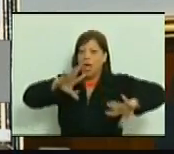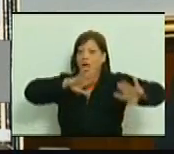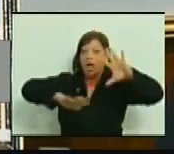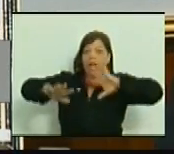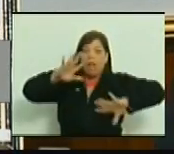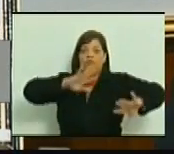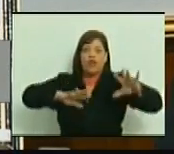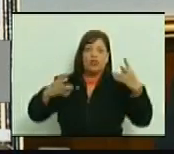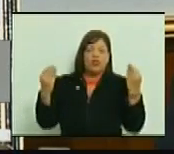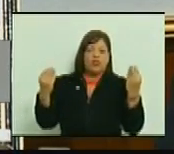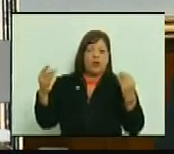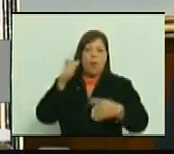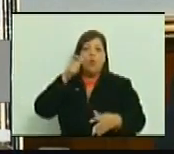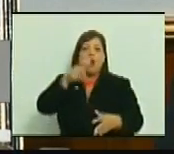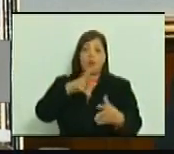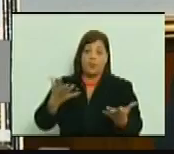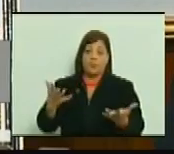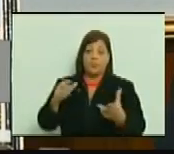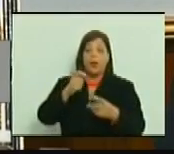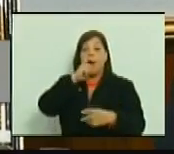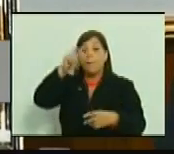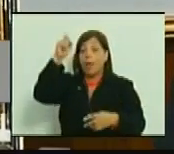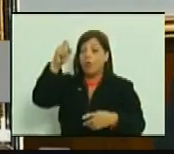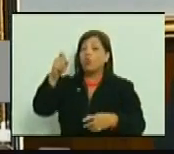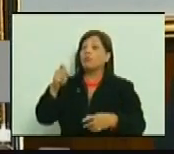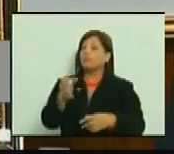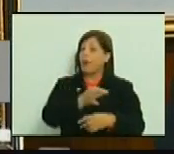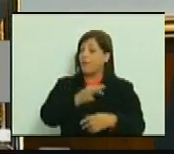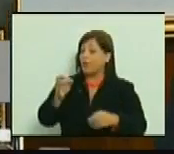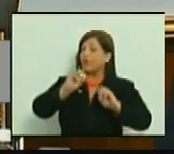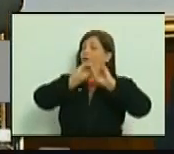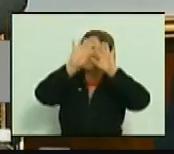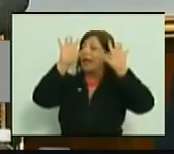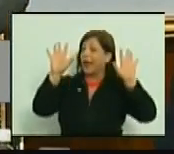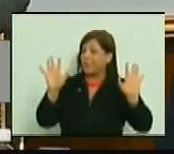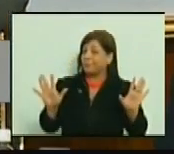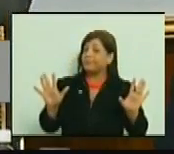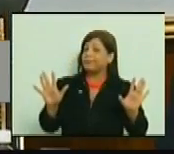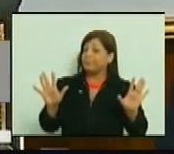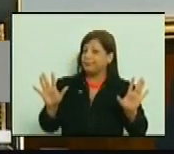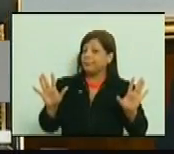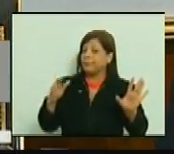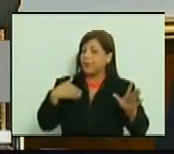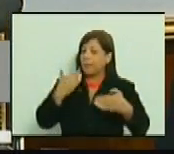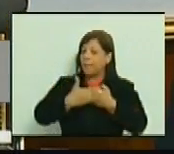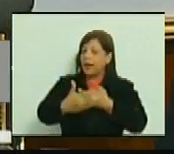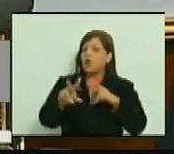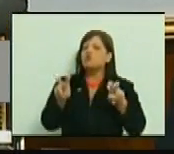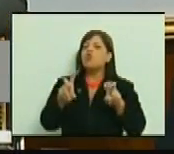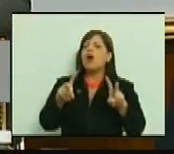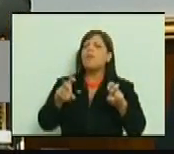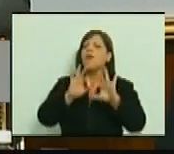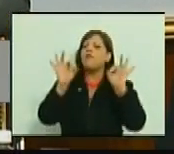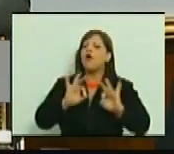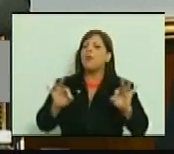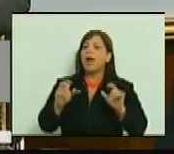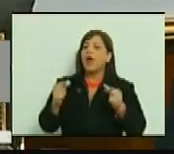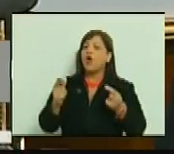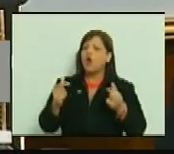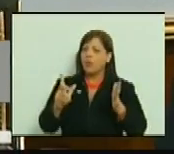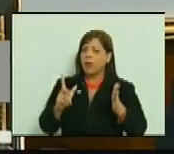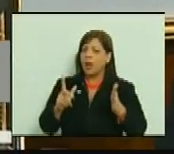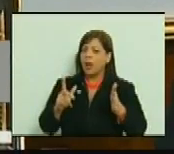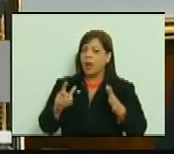pueblo. El presidente Maduro estaba perfectamente claro que para emprender un nuevo modelo económico,